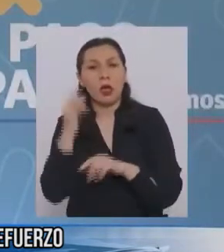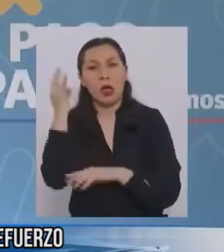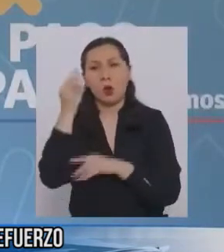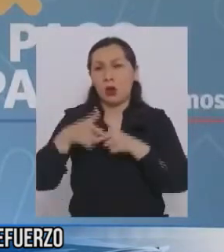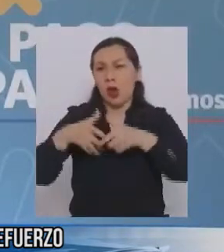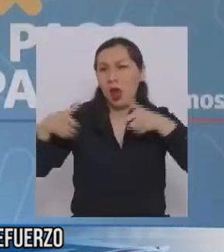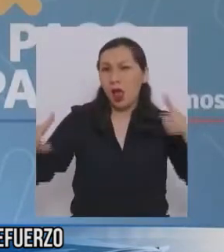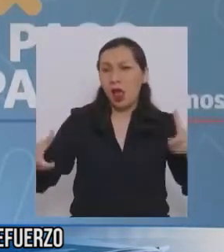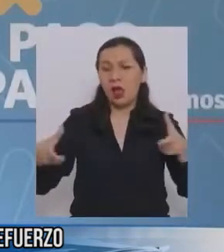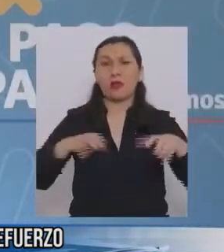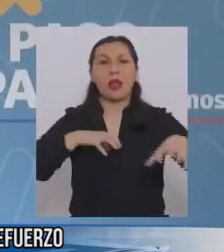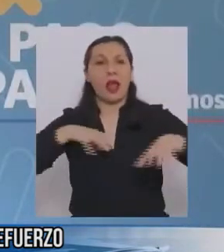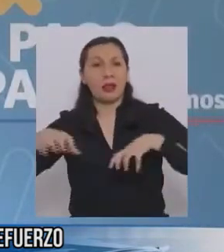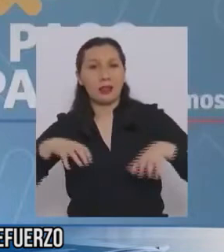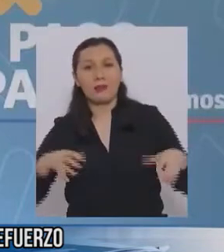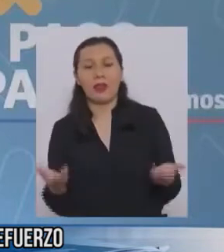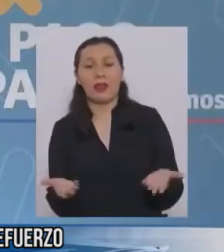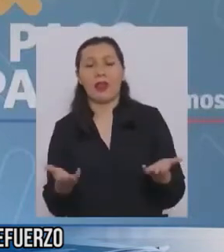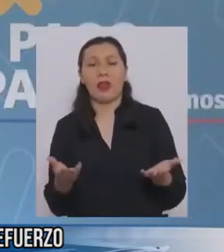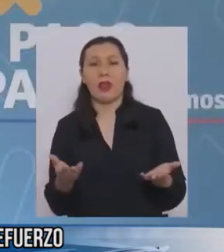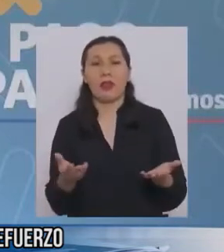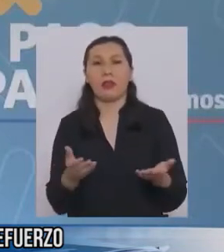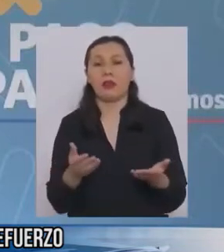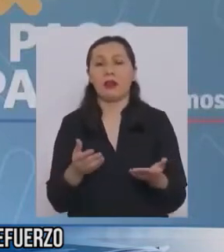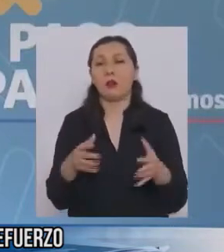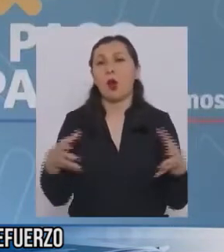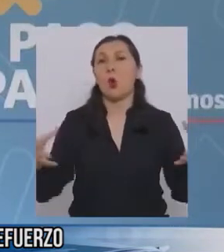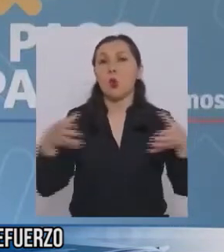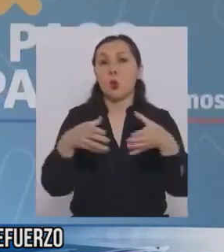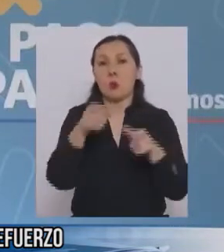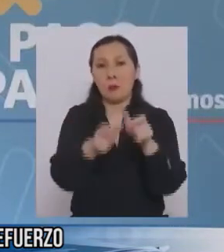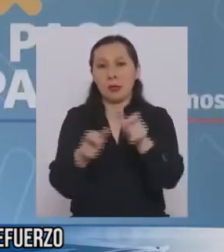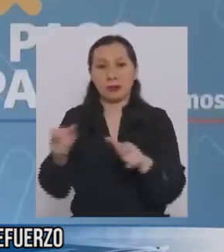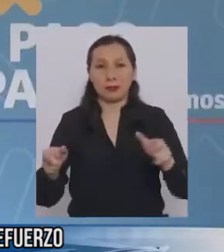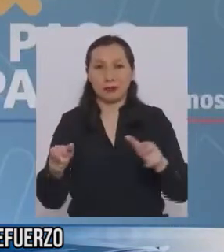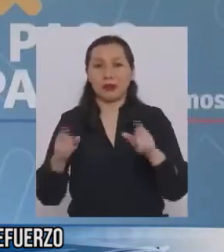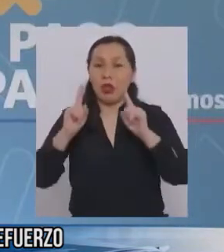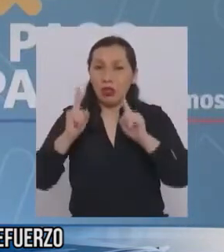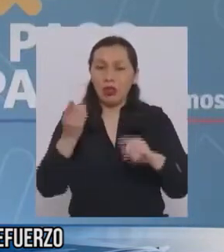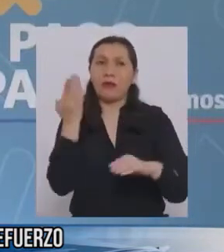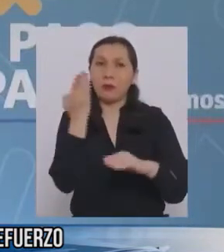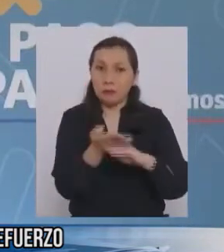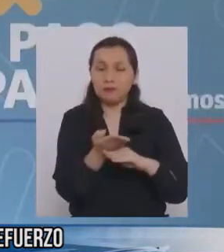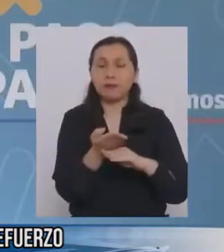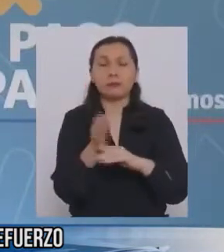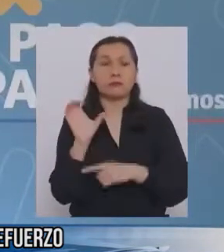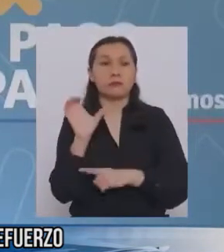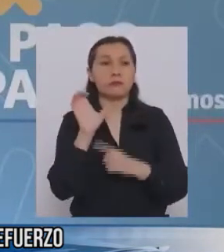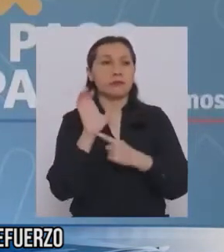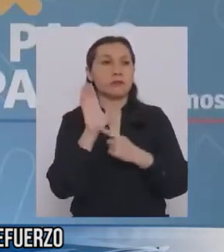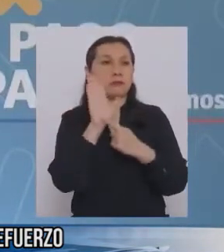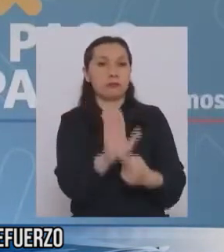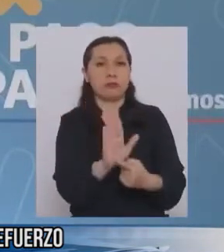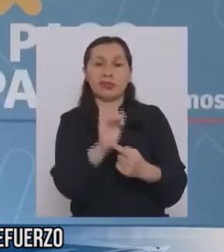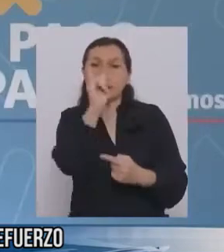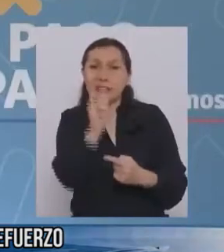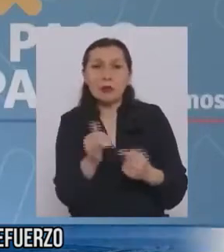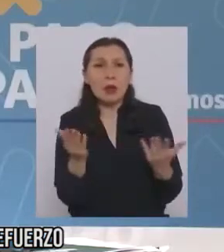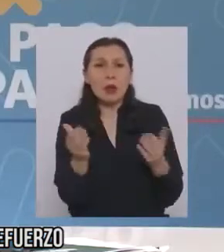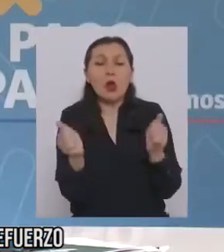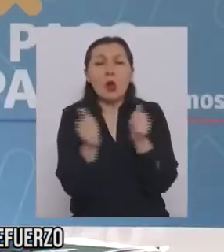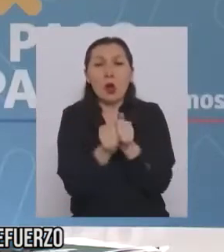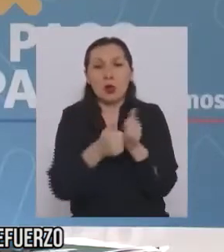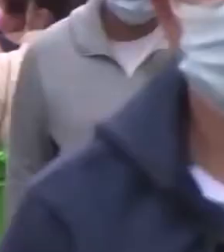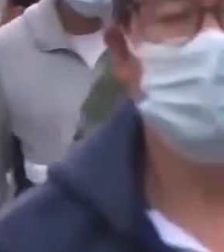grandes actividades digamos grupales debe ser exigido presentado siempre junto a la cédula de